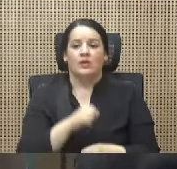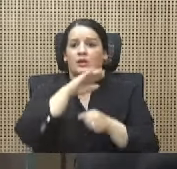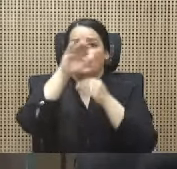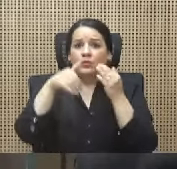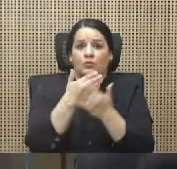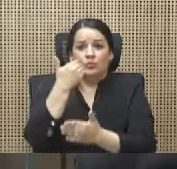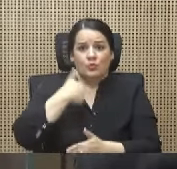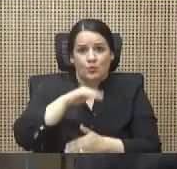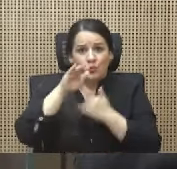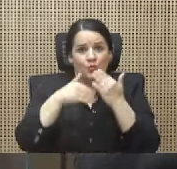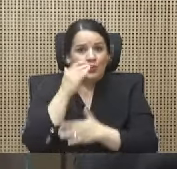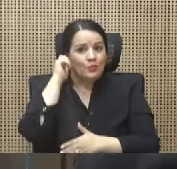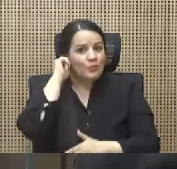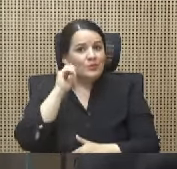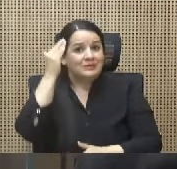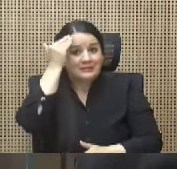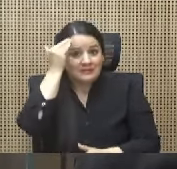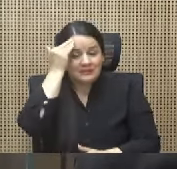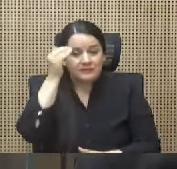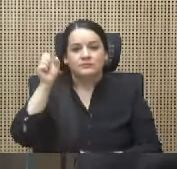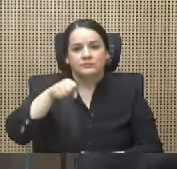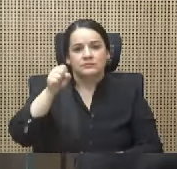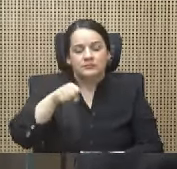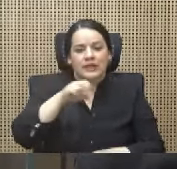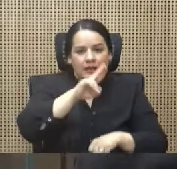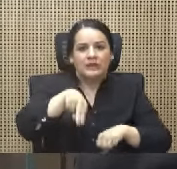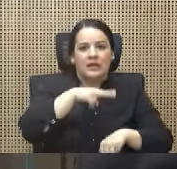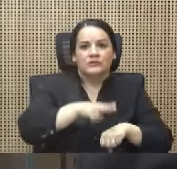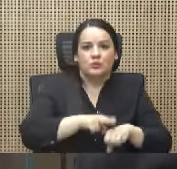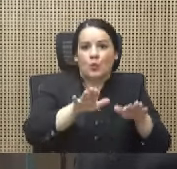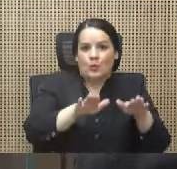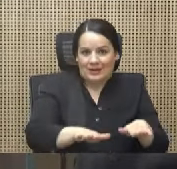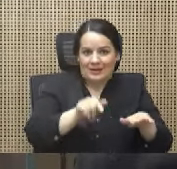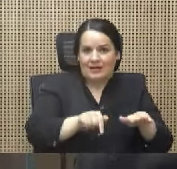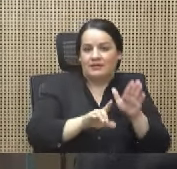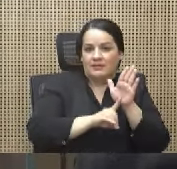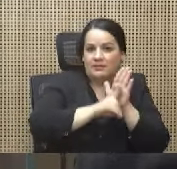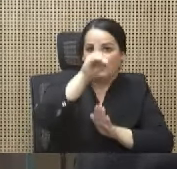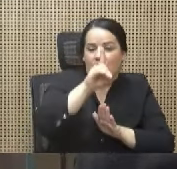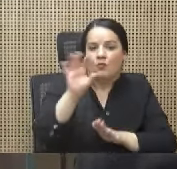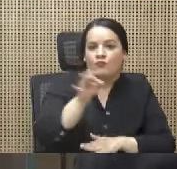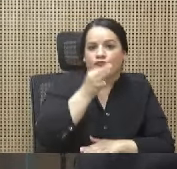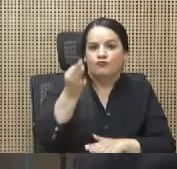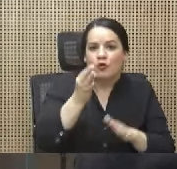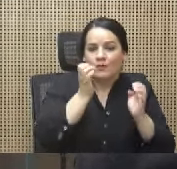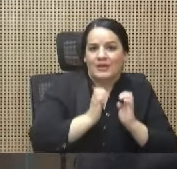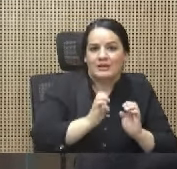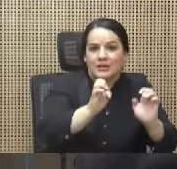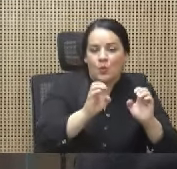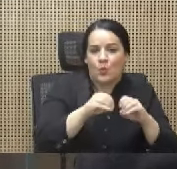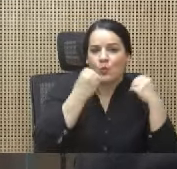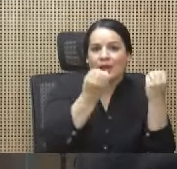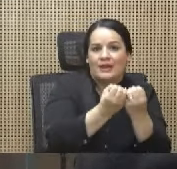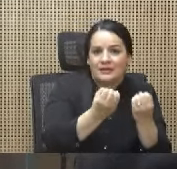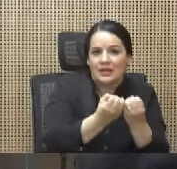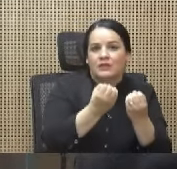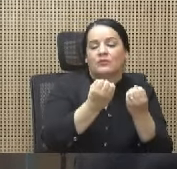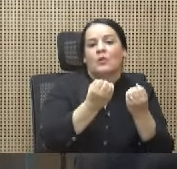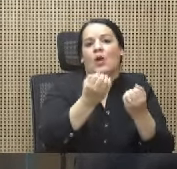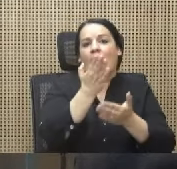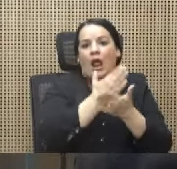y todas sabemos que por supuesto que nacionalmente se desarrollan formas, estrategias, organizaciones,